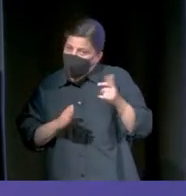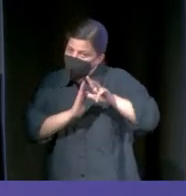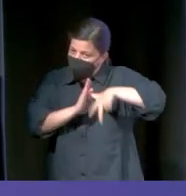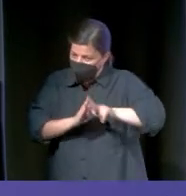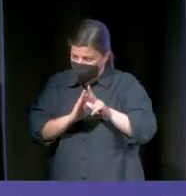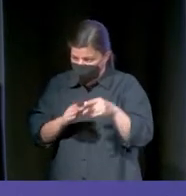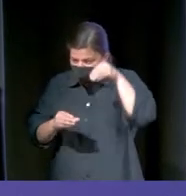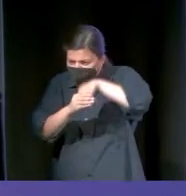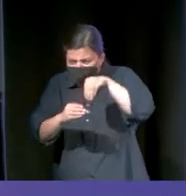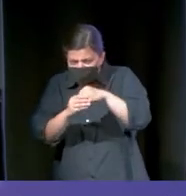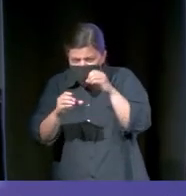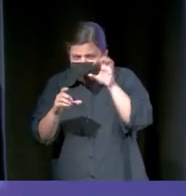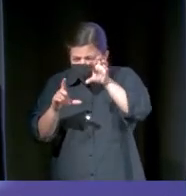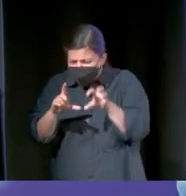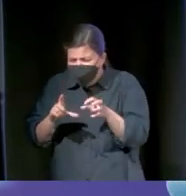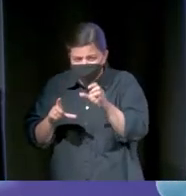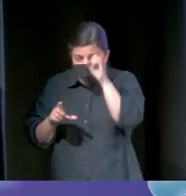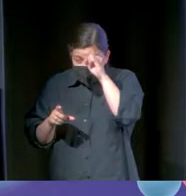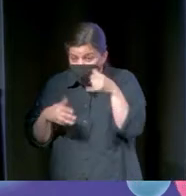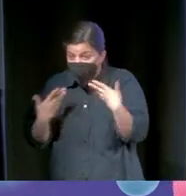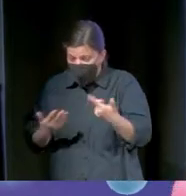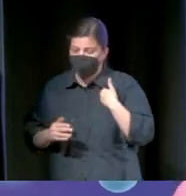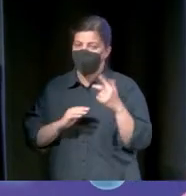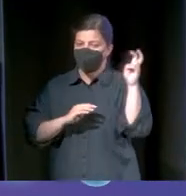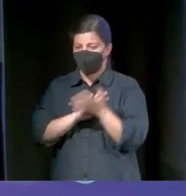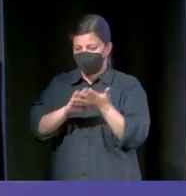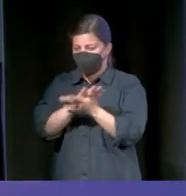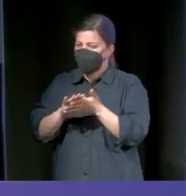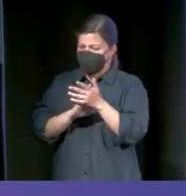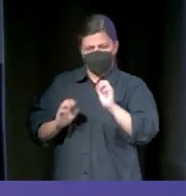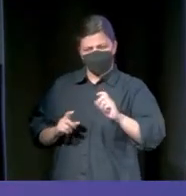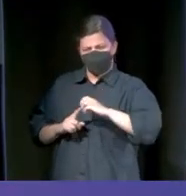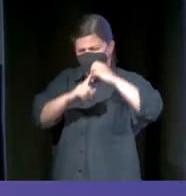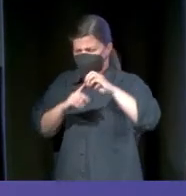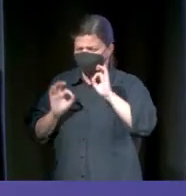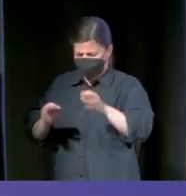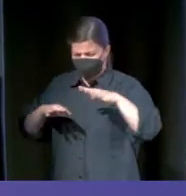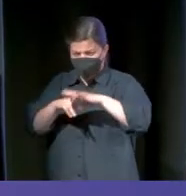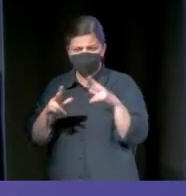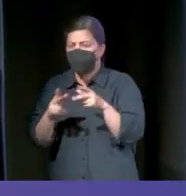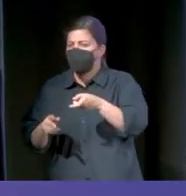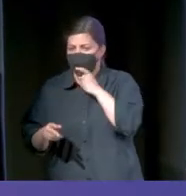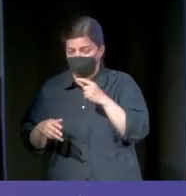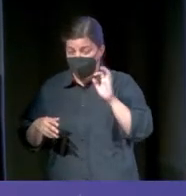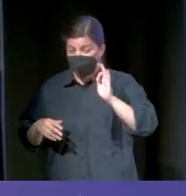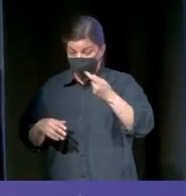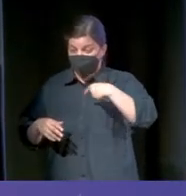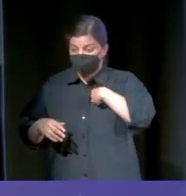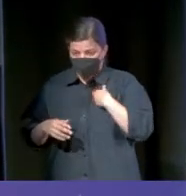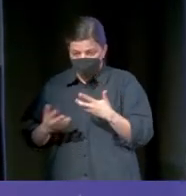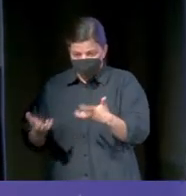que contenido subes a instagram pues de eso vengo a hablar yo como triunfa en redes sociales es verdad que yo tengo bastante